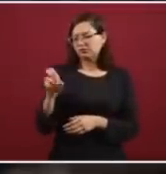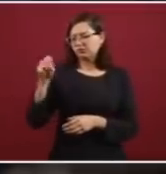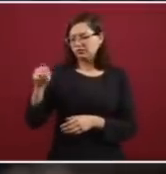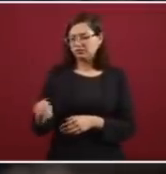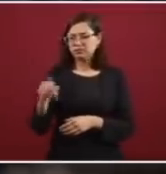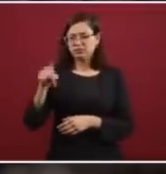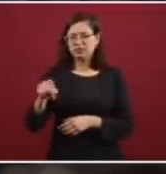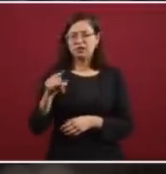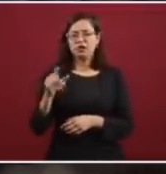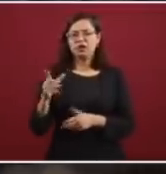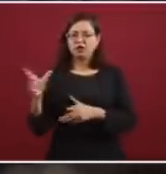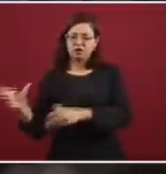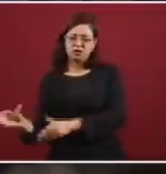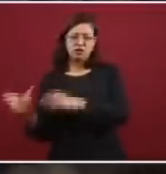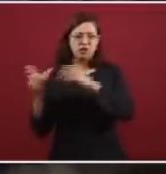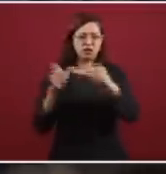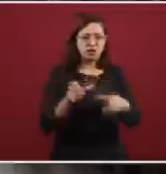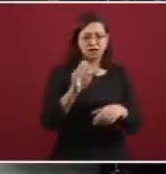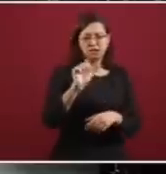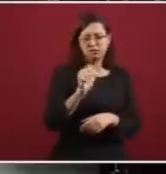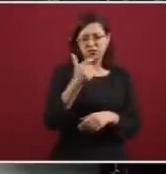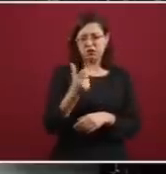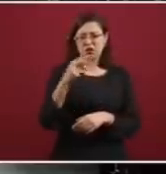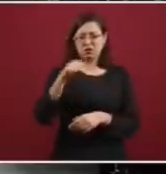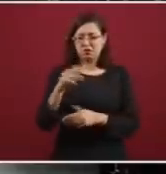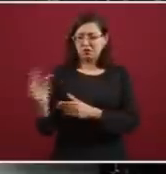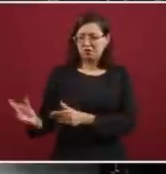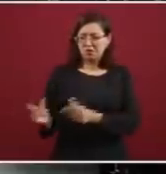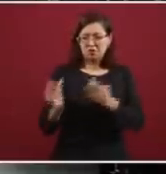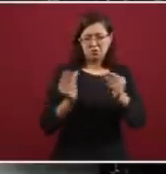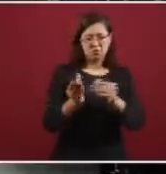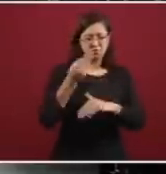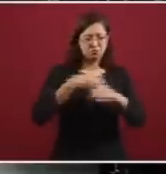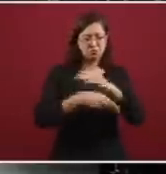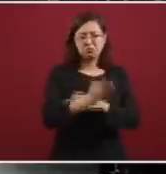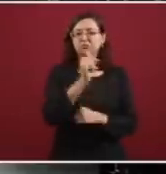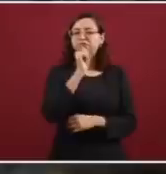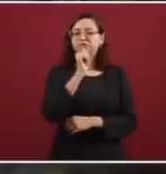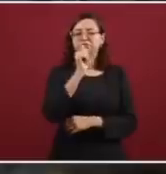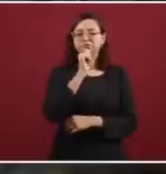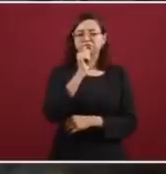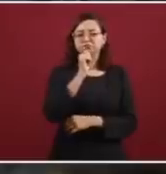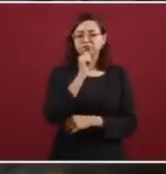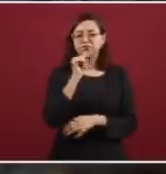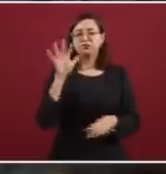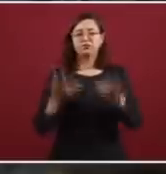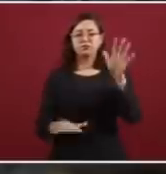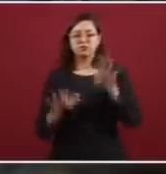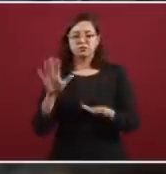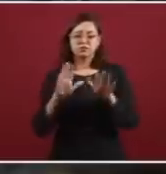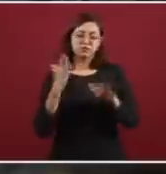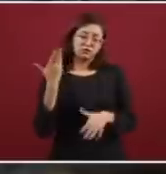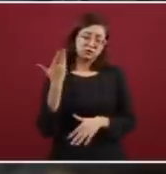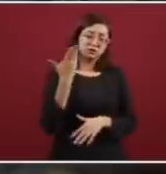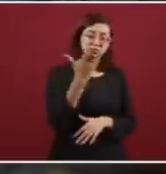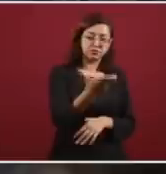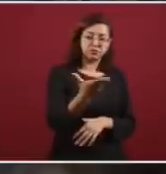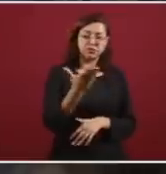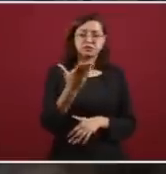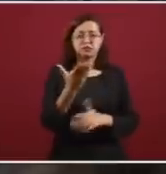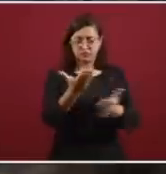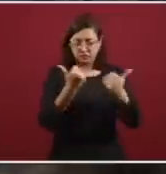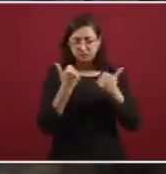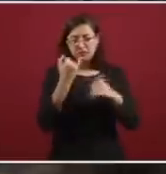al Archivo General de la Nación. Esa es la respuesta, al menos, que se da cuando se hace una petición por